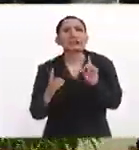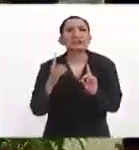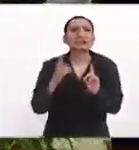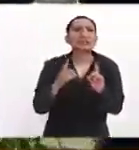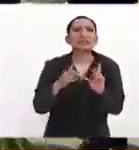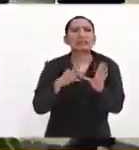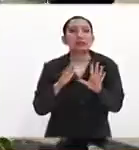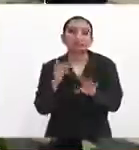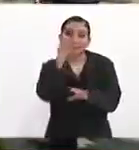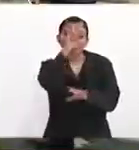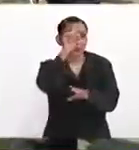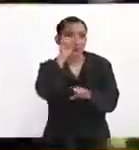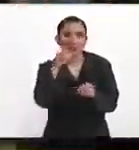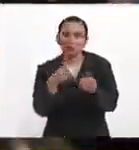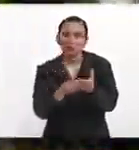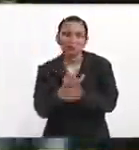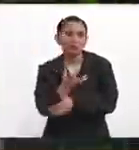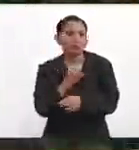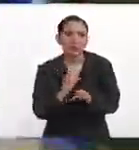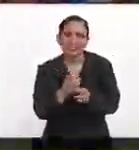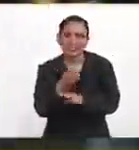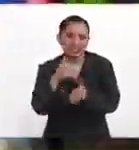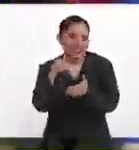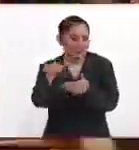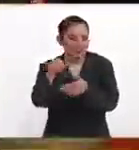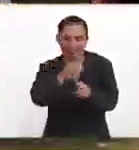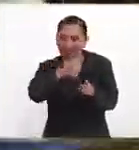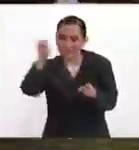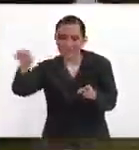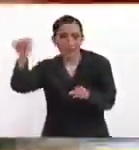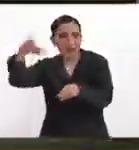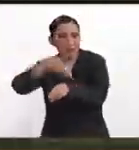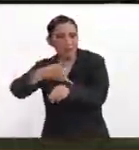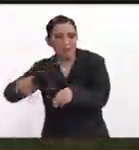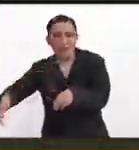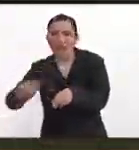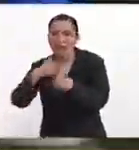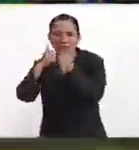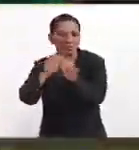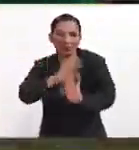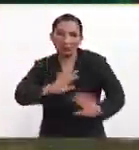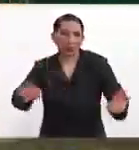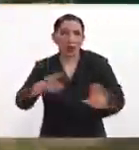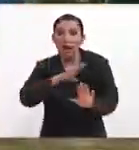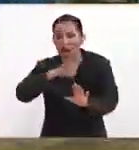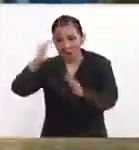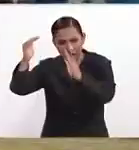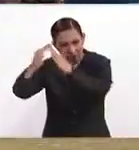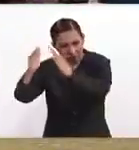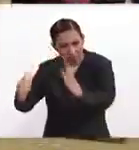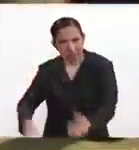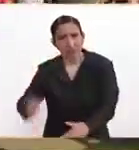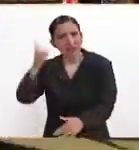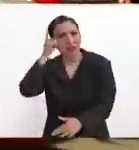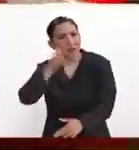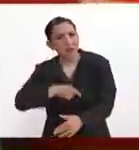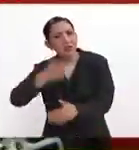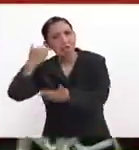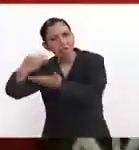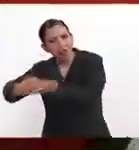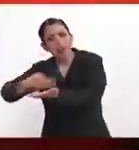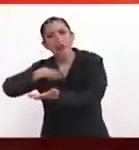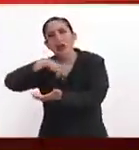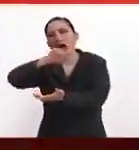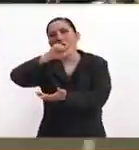inseguridad, la propuesta es que no se queden ahí, que se vayan con algún familiar. Hay albergues ya establecidos, ayer hicimos un